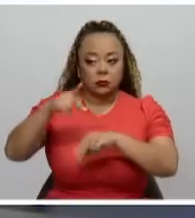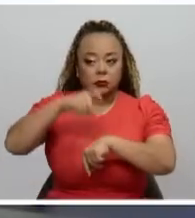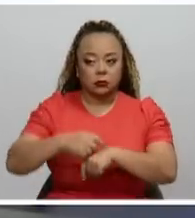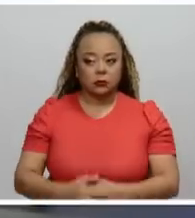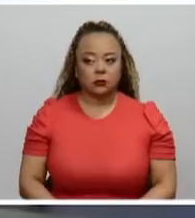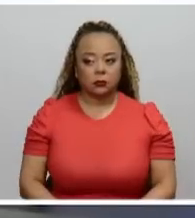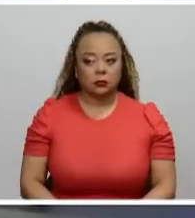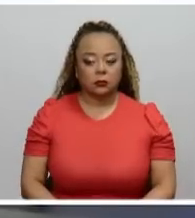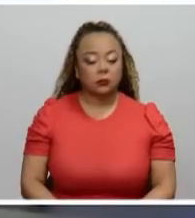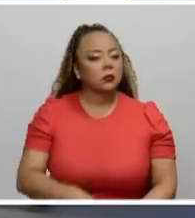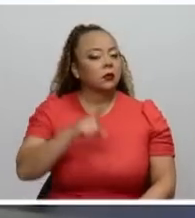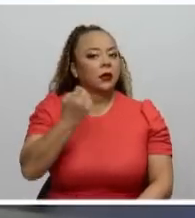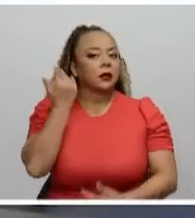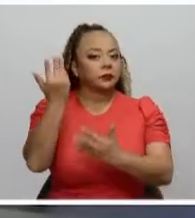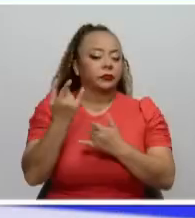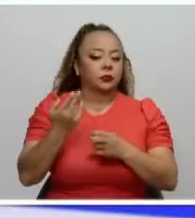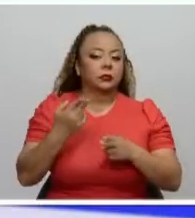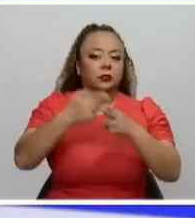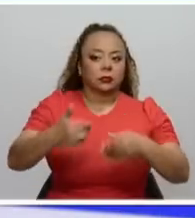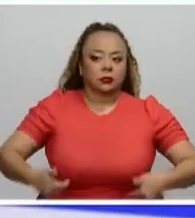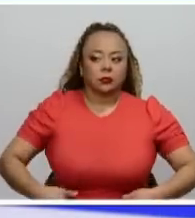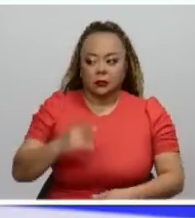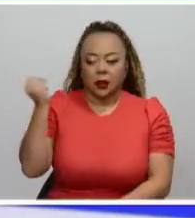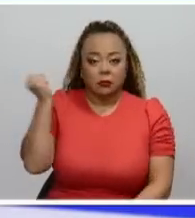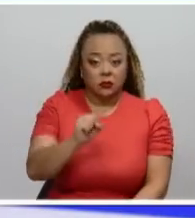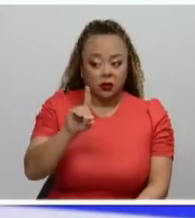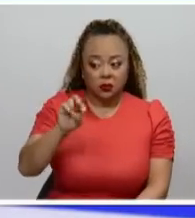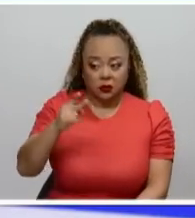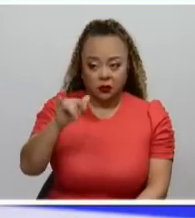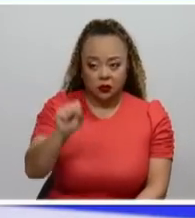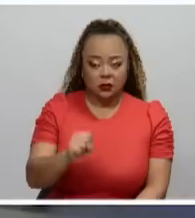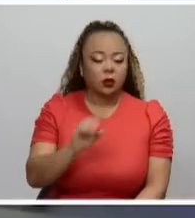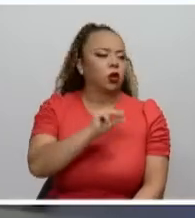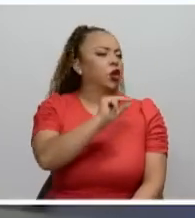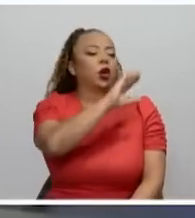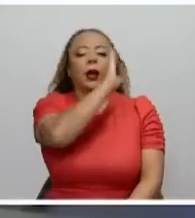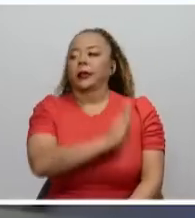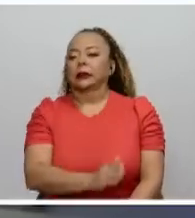habrá que esperar la designación del técnico le metan a Douglas al nuevo técnico